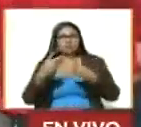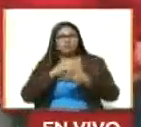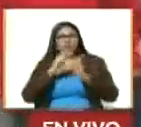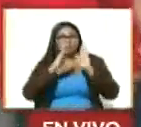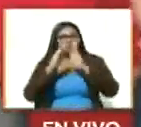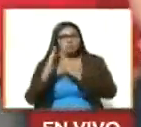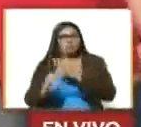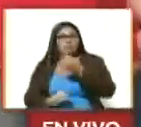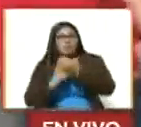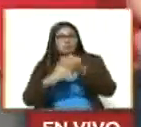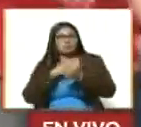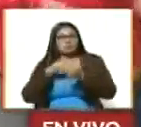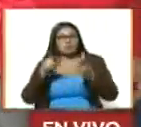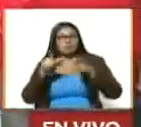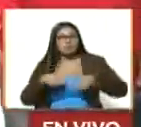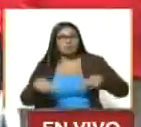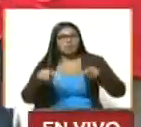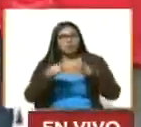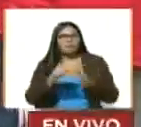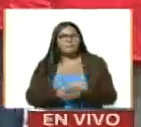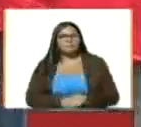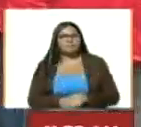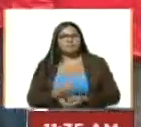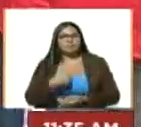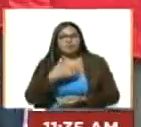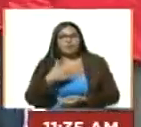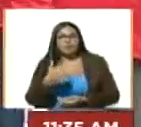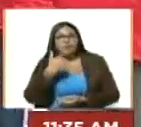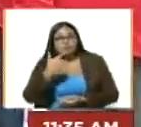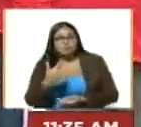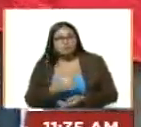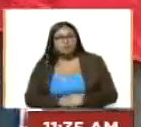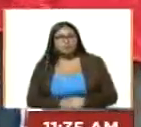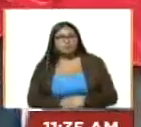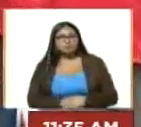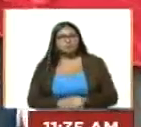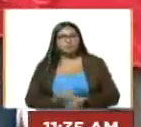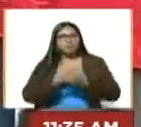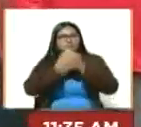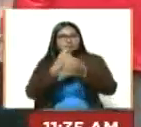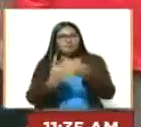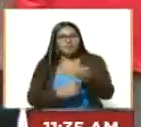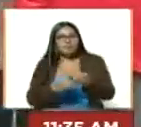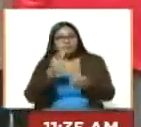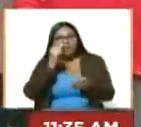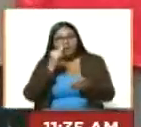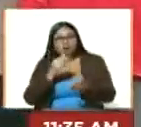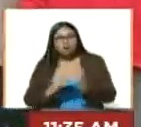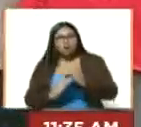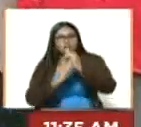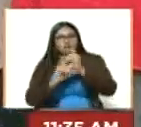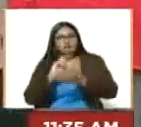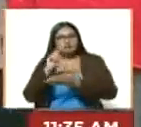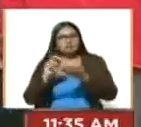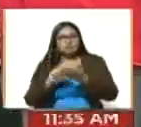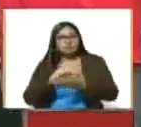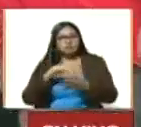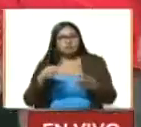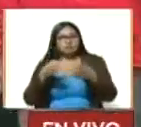base de nuestro partido. Yo quiero decirle, querido hermano, miembro de la dirección nacional de nuestro